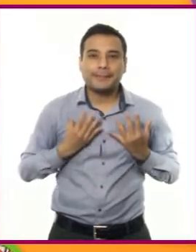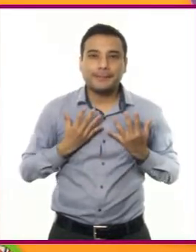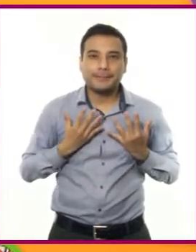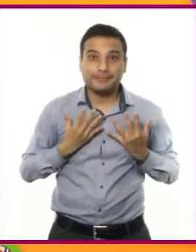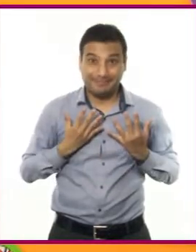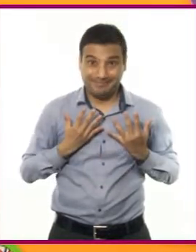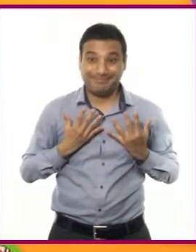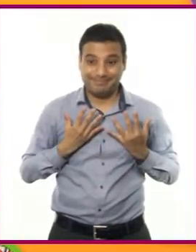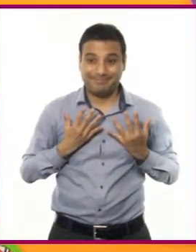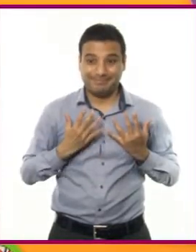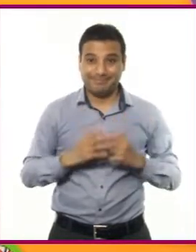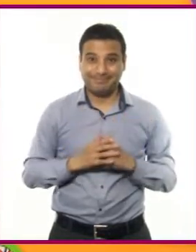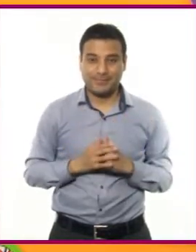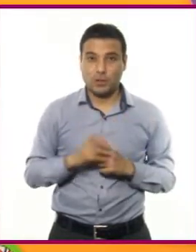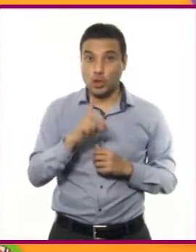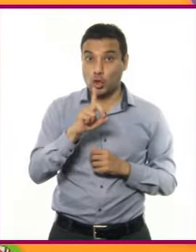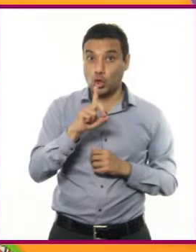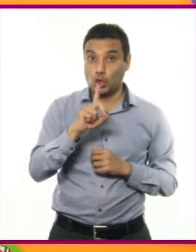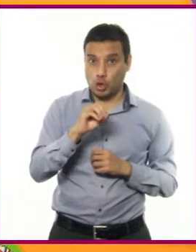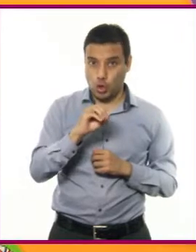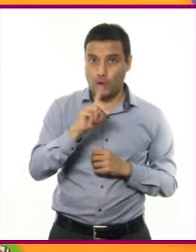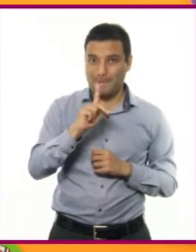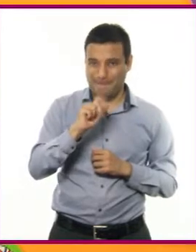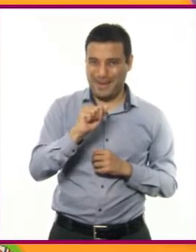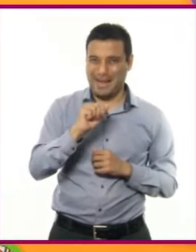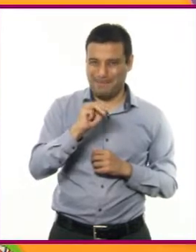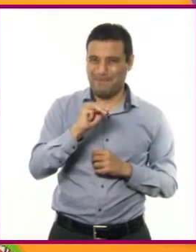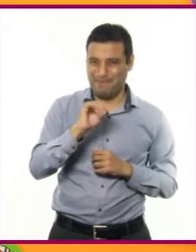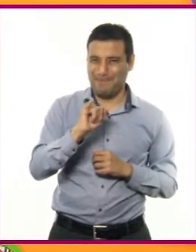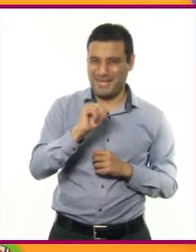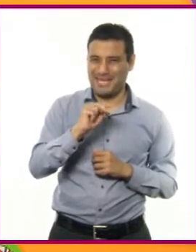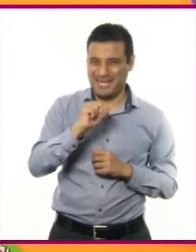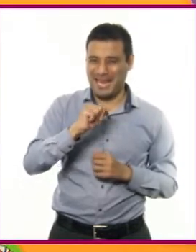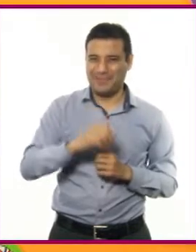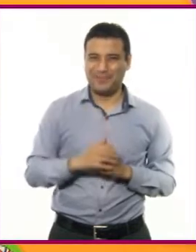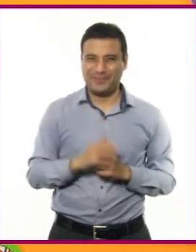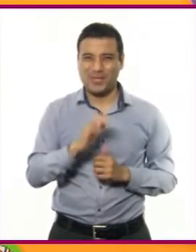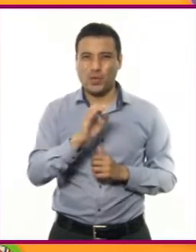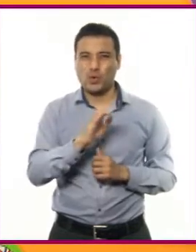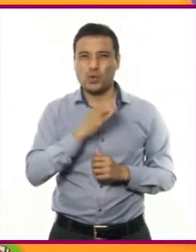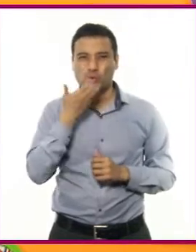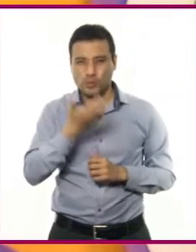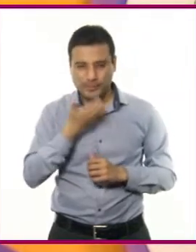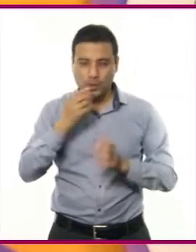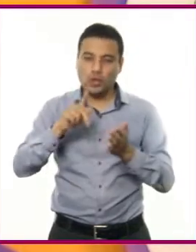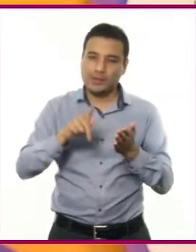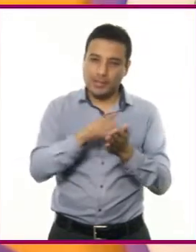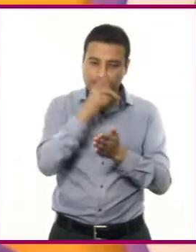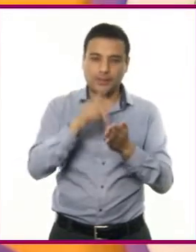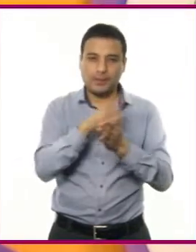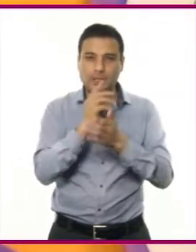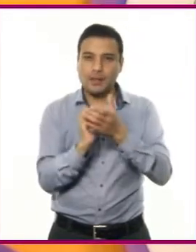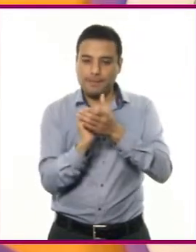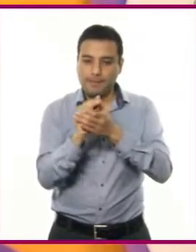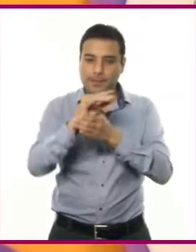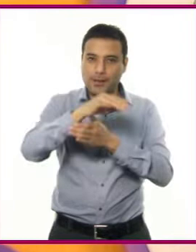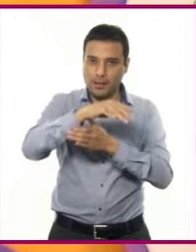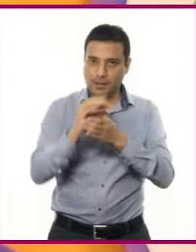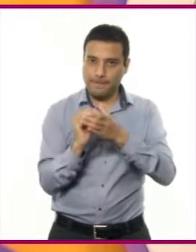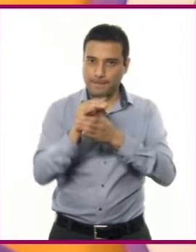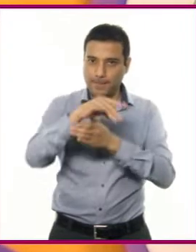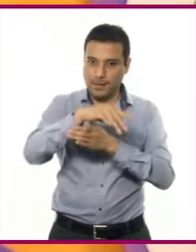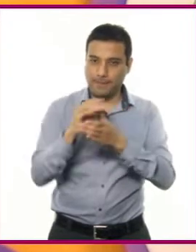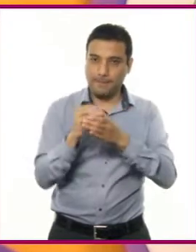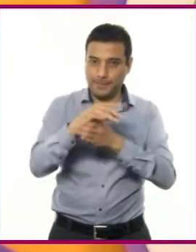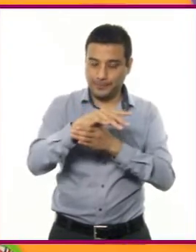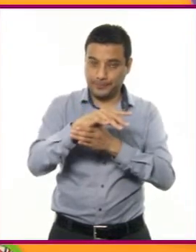Normalmente, la dopamina se recicla nuevamente en la neurona de la cual salió, cancelando